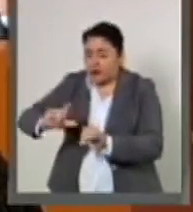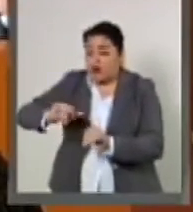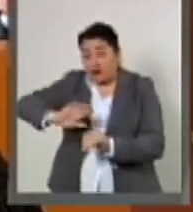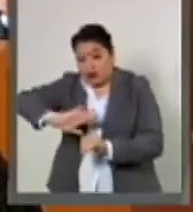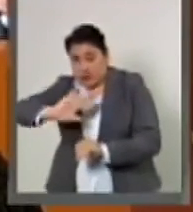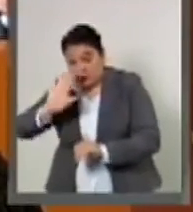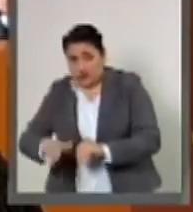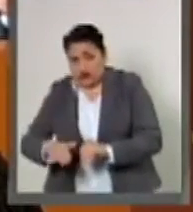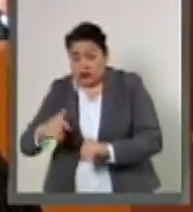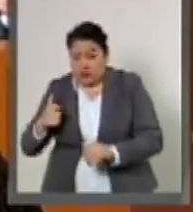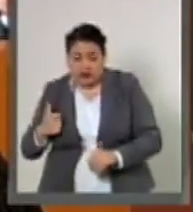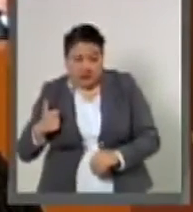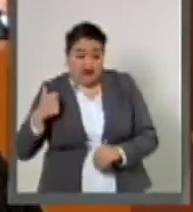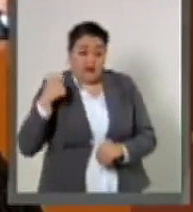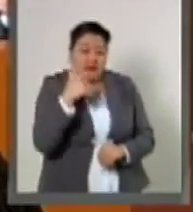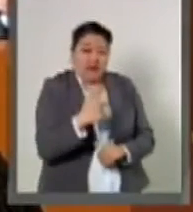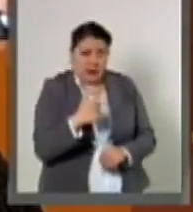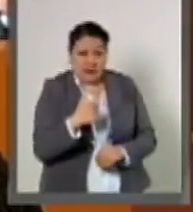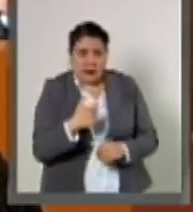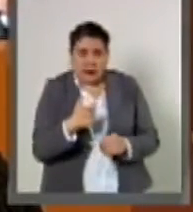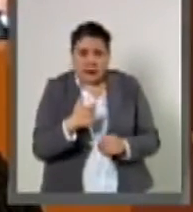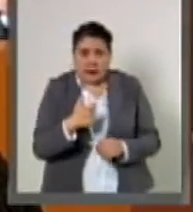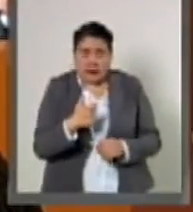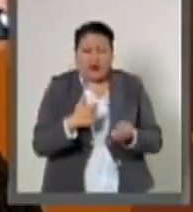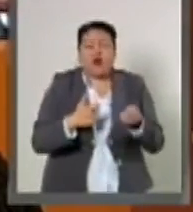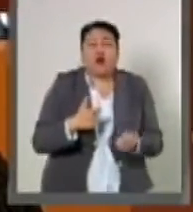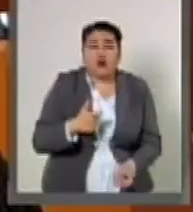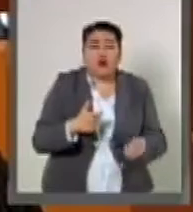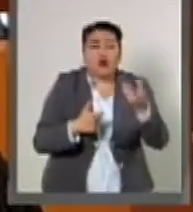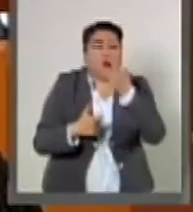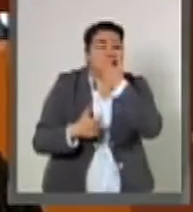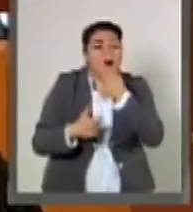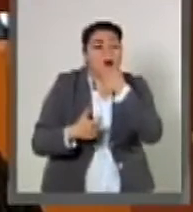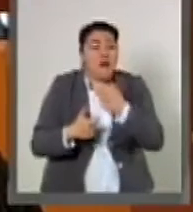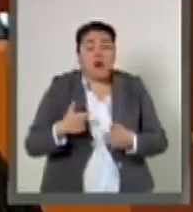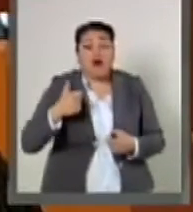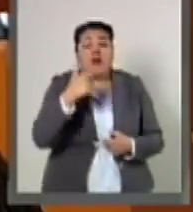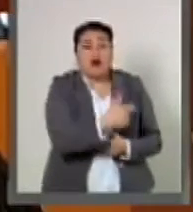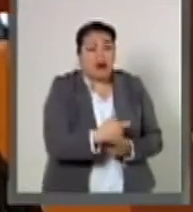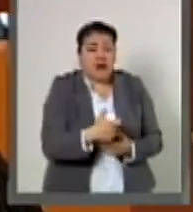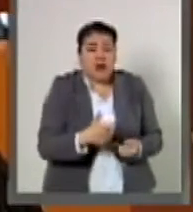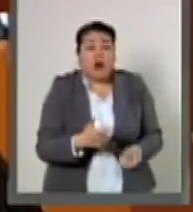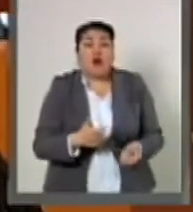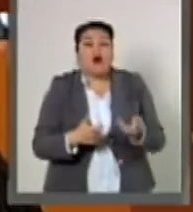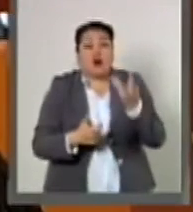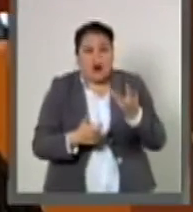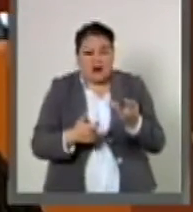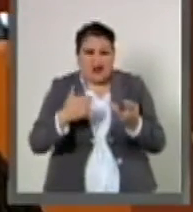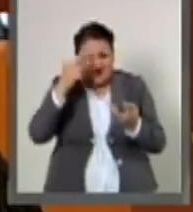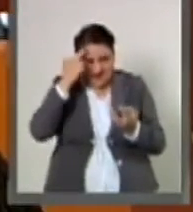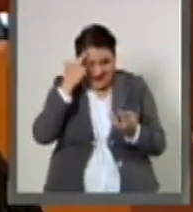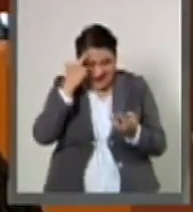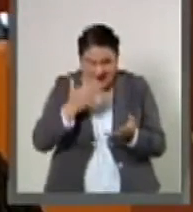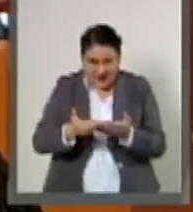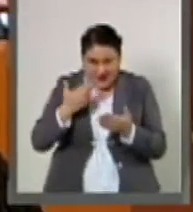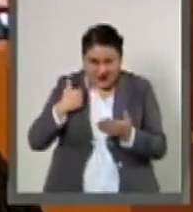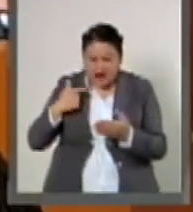señala que la misma pensión que corresponde al viudo o concubino que hubiera